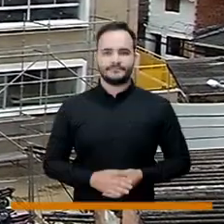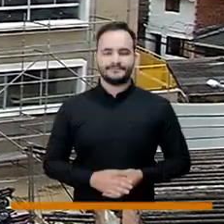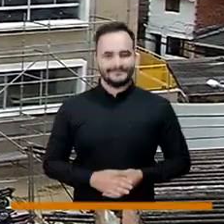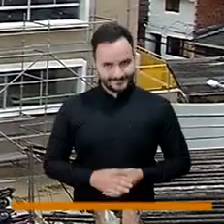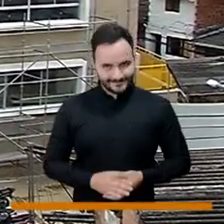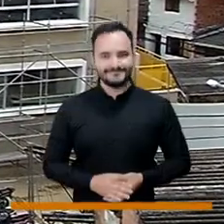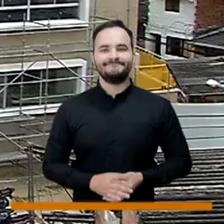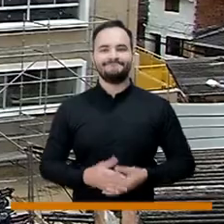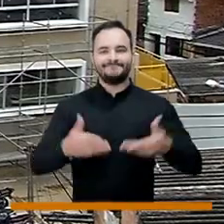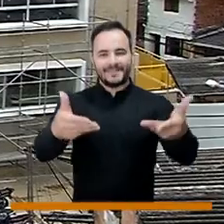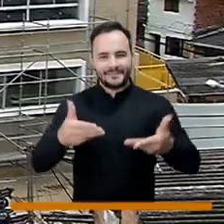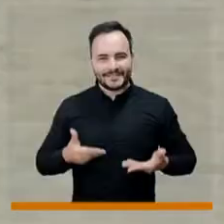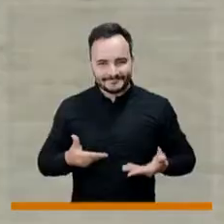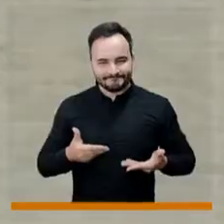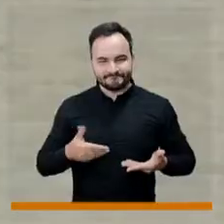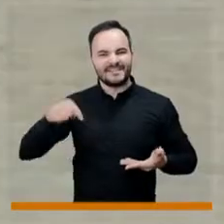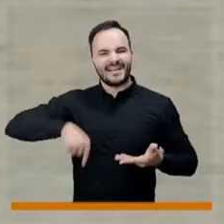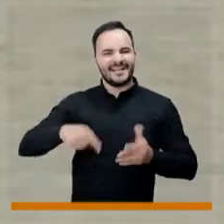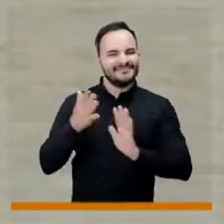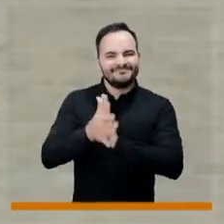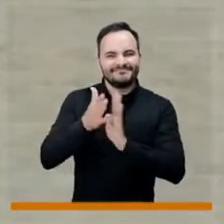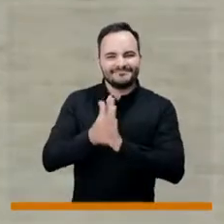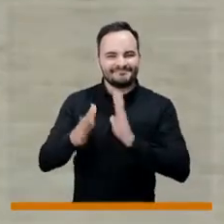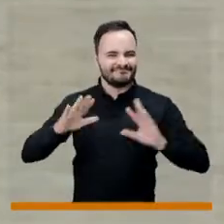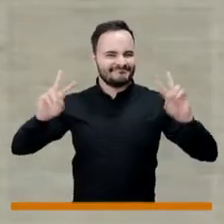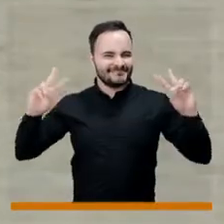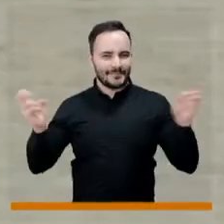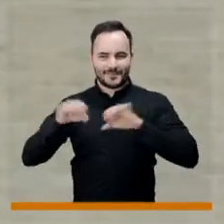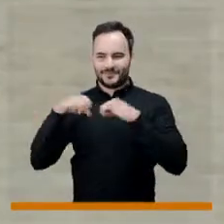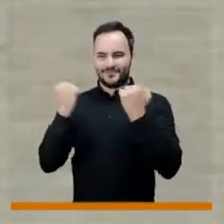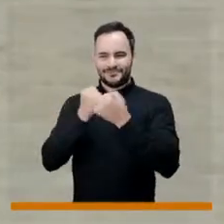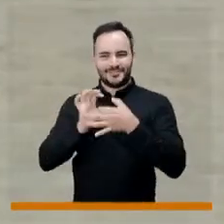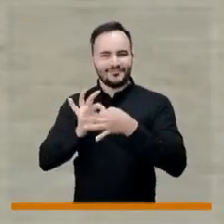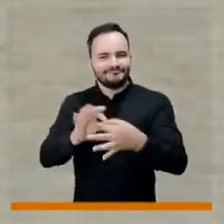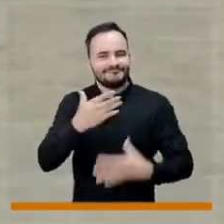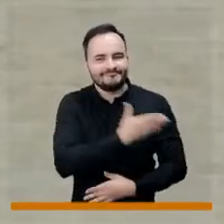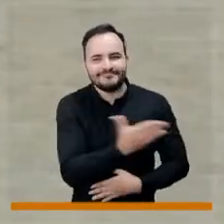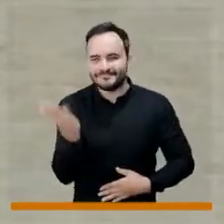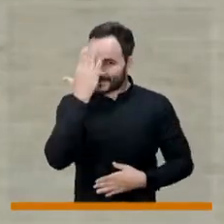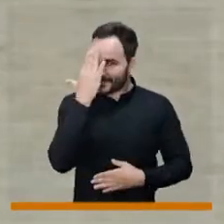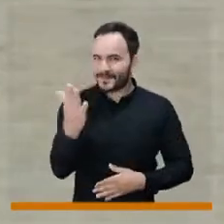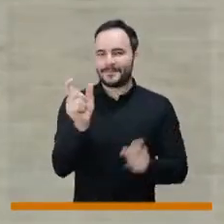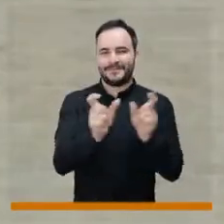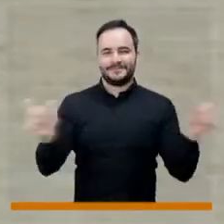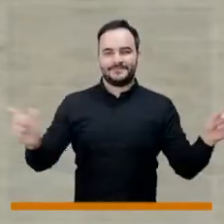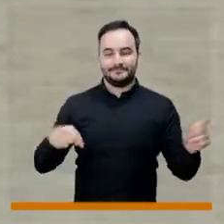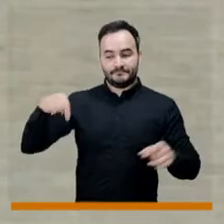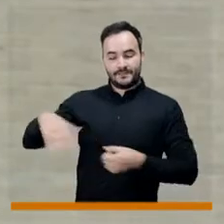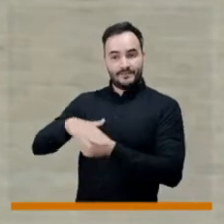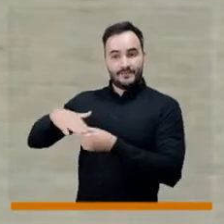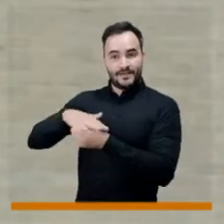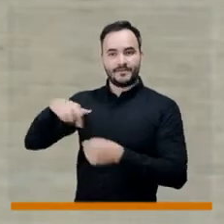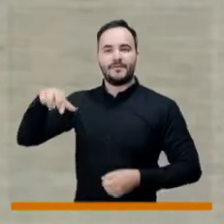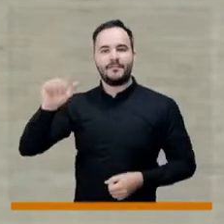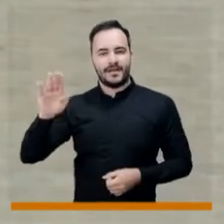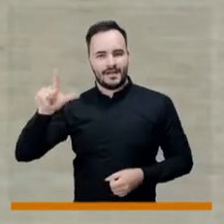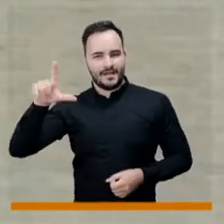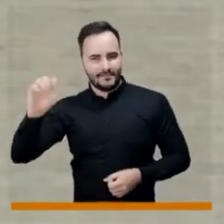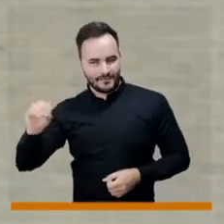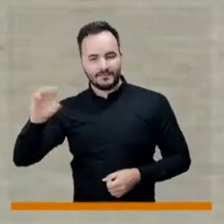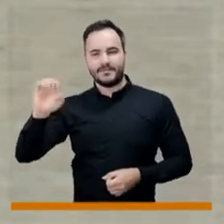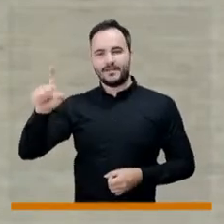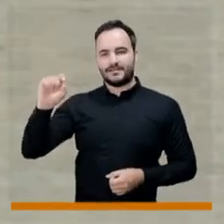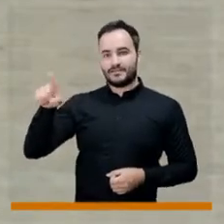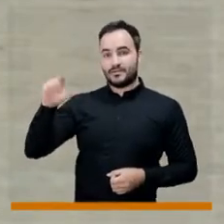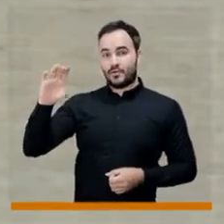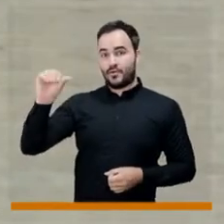bienvenidos una vez más a de frente a la gente hoy nos encontramos desde el barrio pablo escobar inicialmente concebido